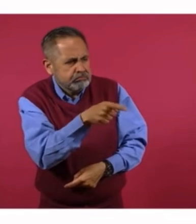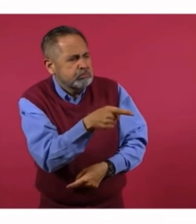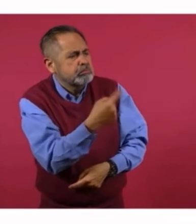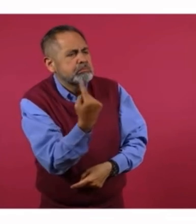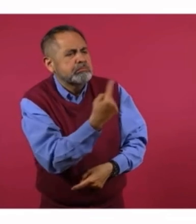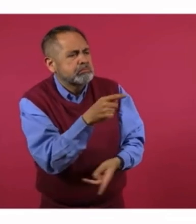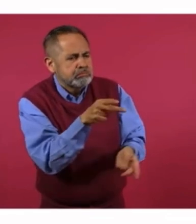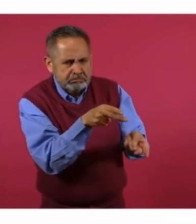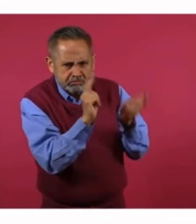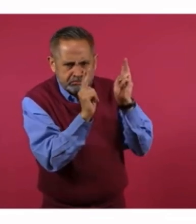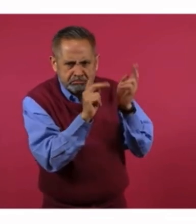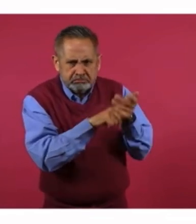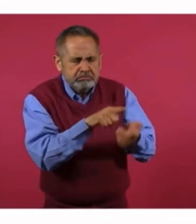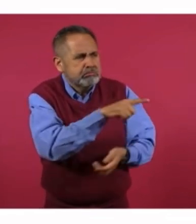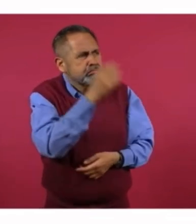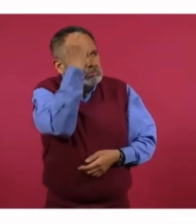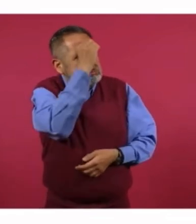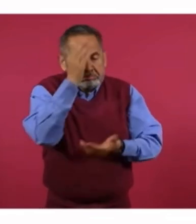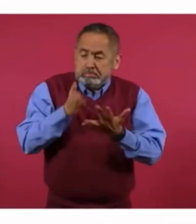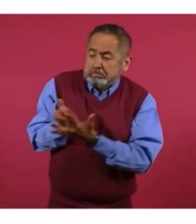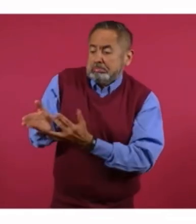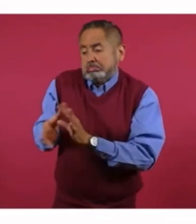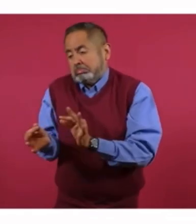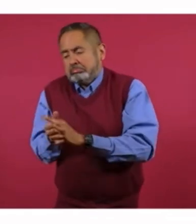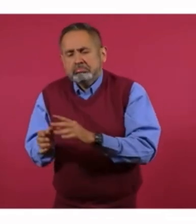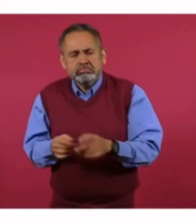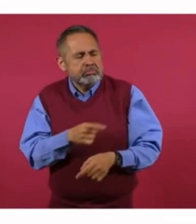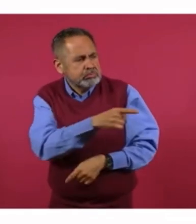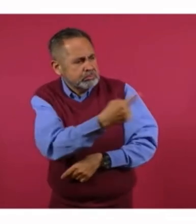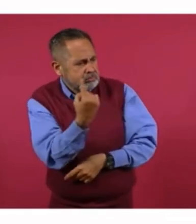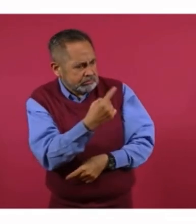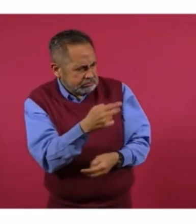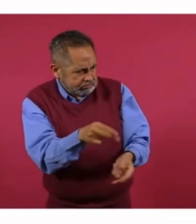para opinar sobre este tema?